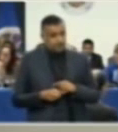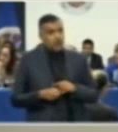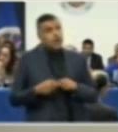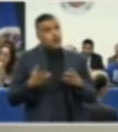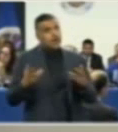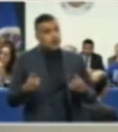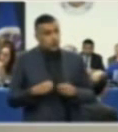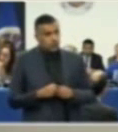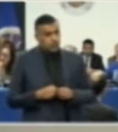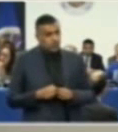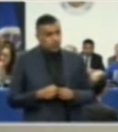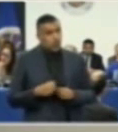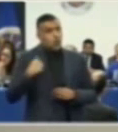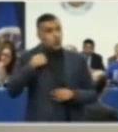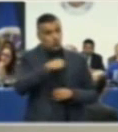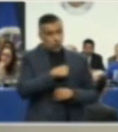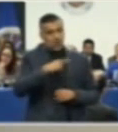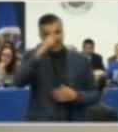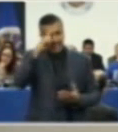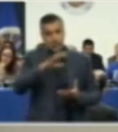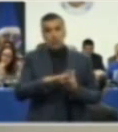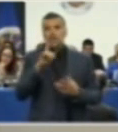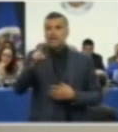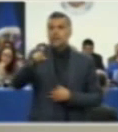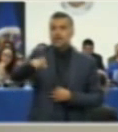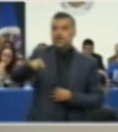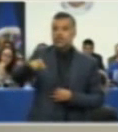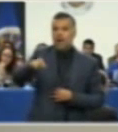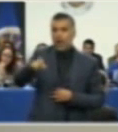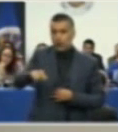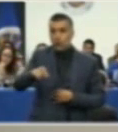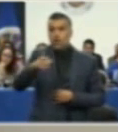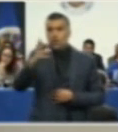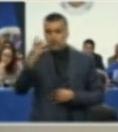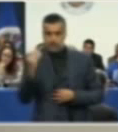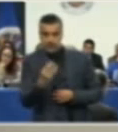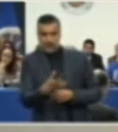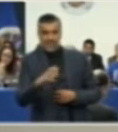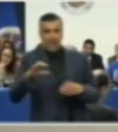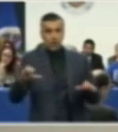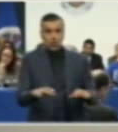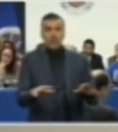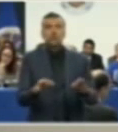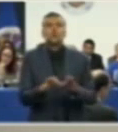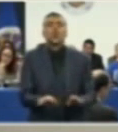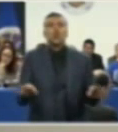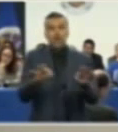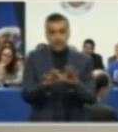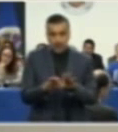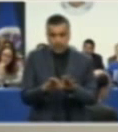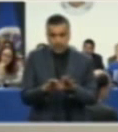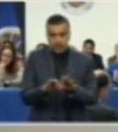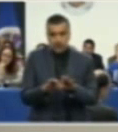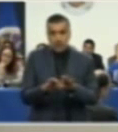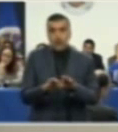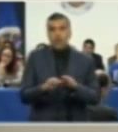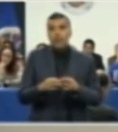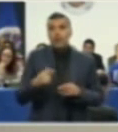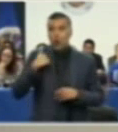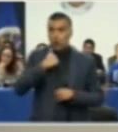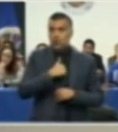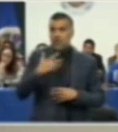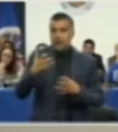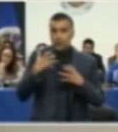En este contexto, nosotros creemos que es necesario plantear algunas acciones concretas. En ese sentido,